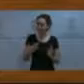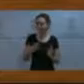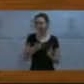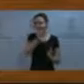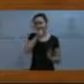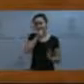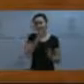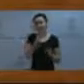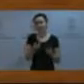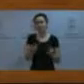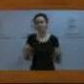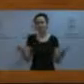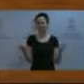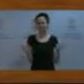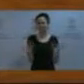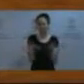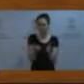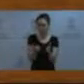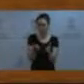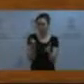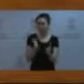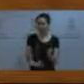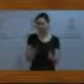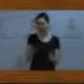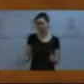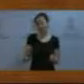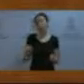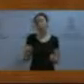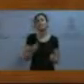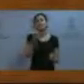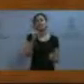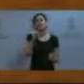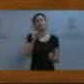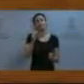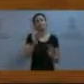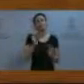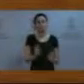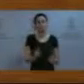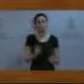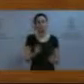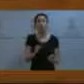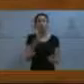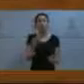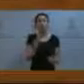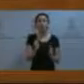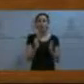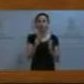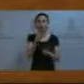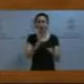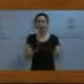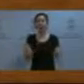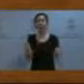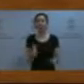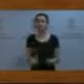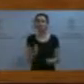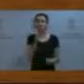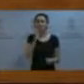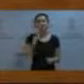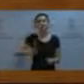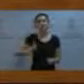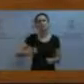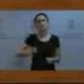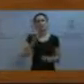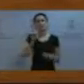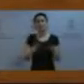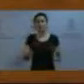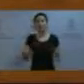de escasez de profesionales. Y quiero aprovechar para romper una lanza en su favor. puesto que en la mayoría de las ocasiones son los